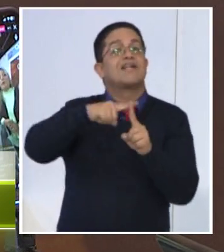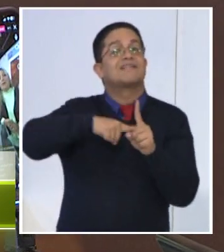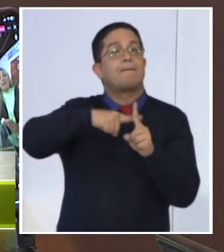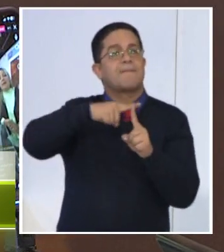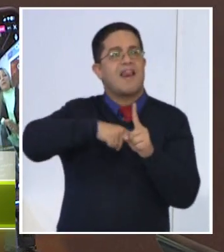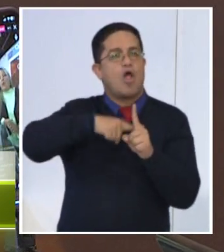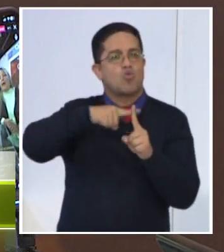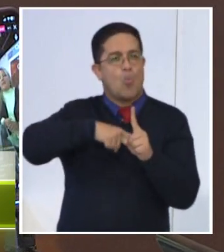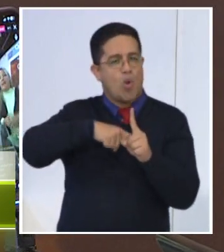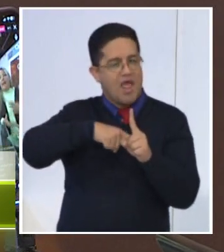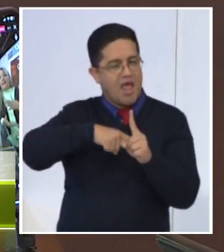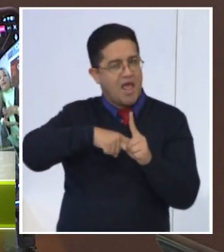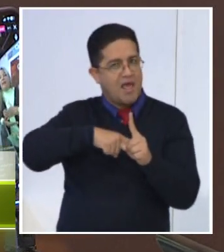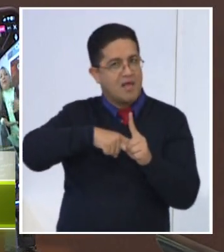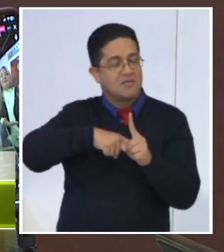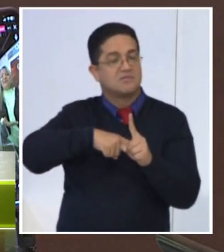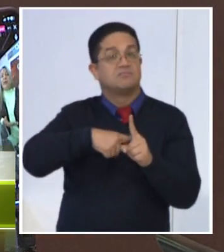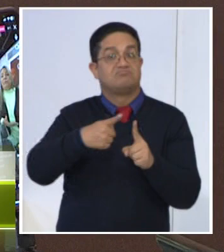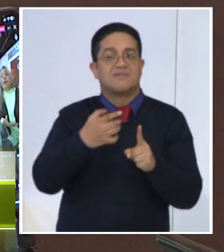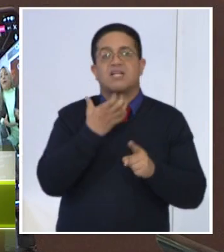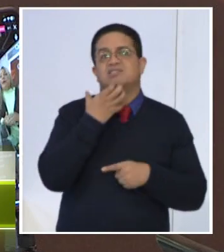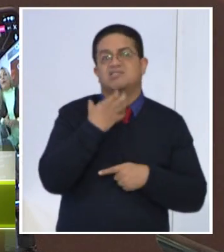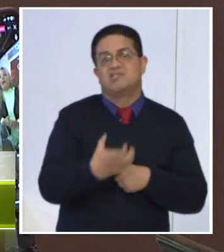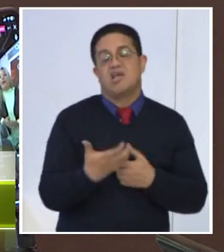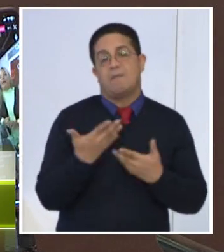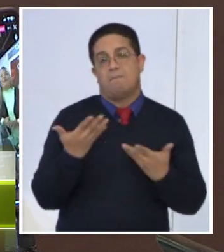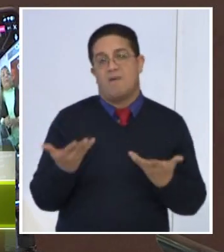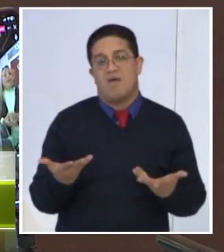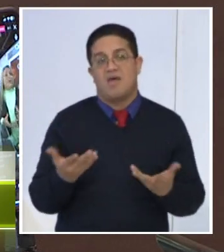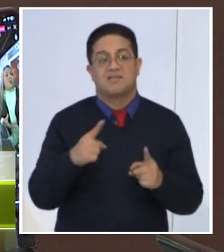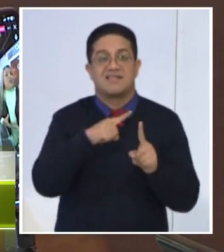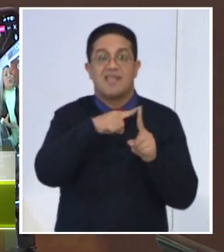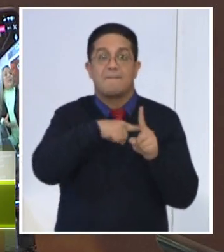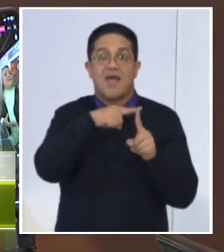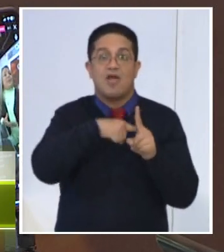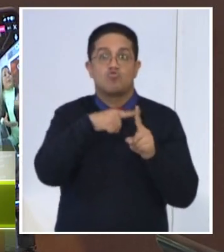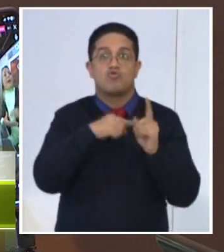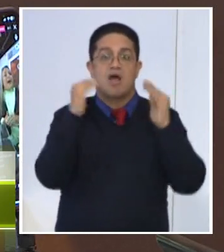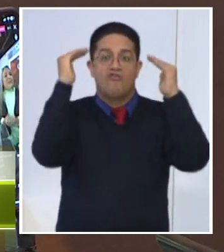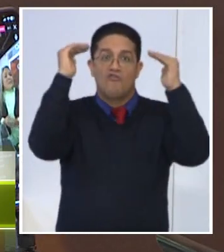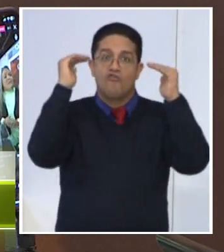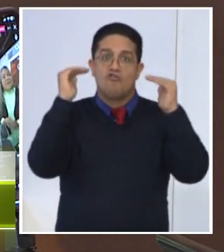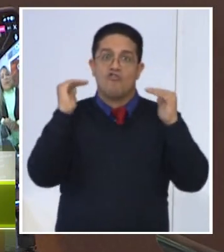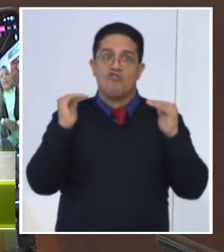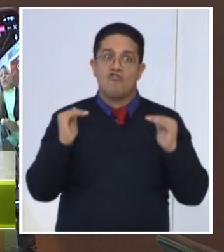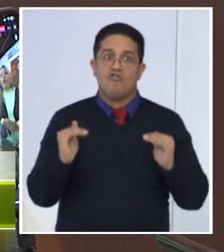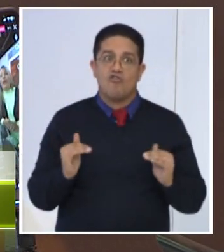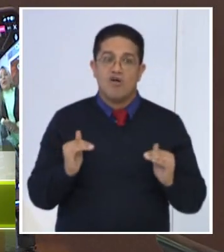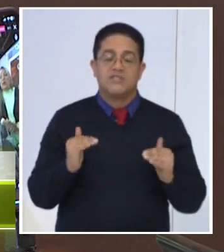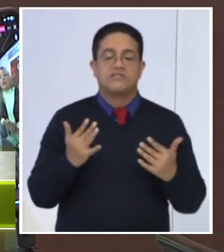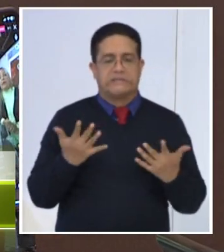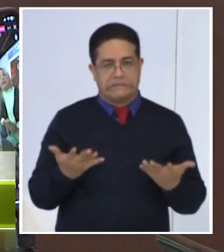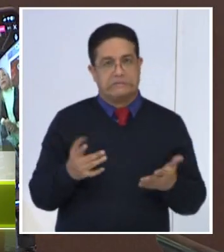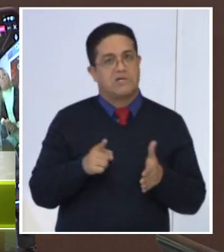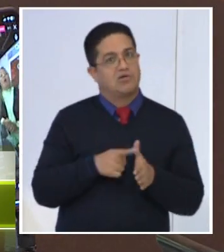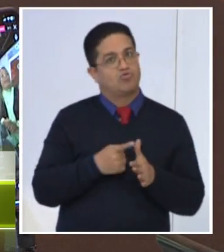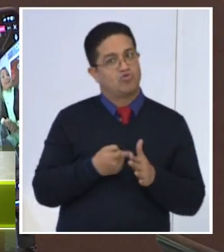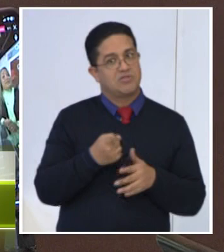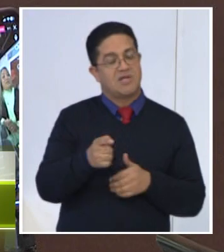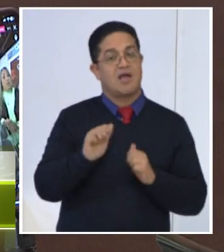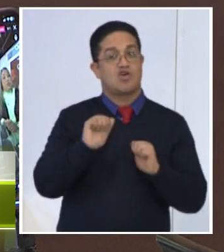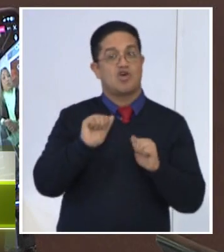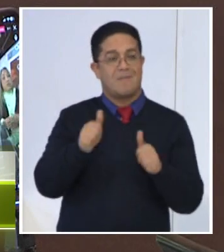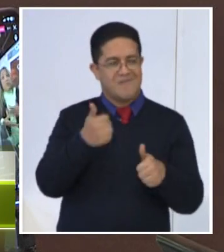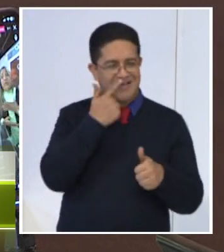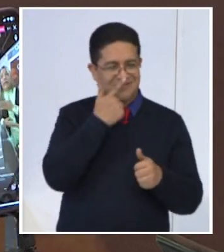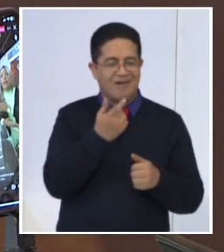cambio climático, hacia las etapas de diciembre, las temperaturas suelen ser más bajas. Y con ello, la